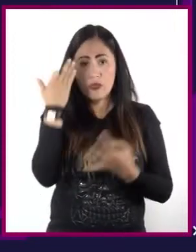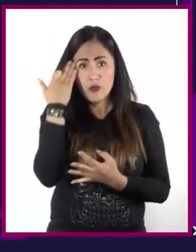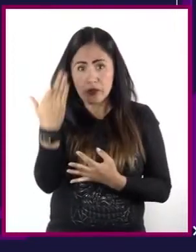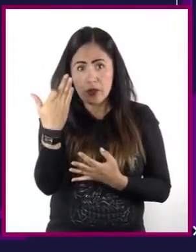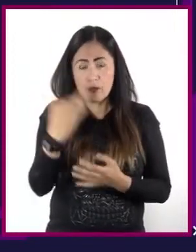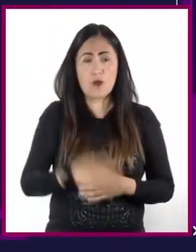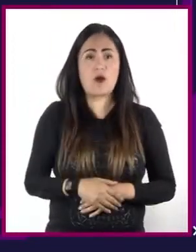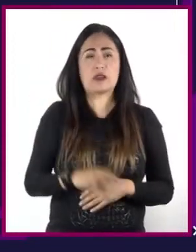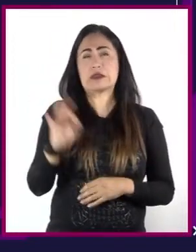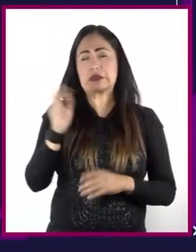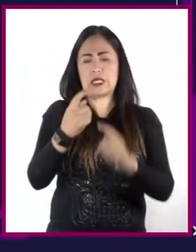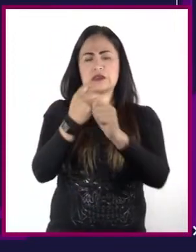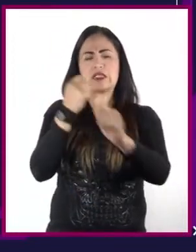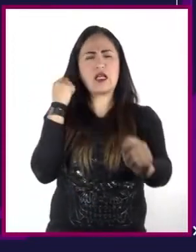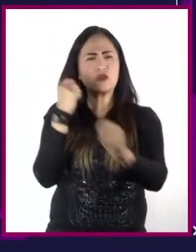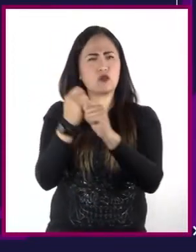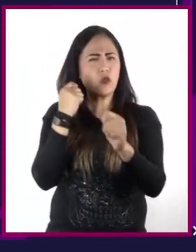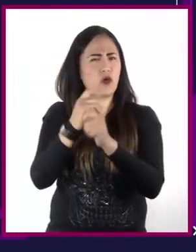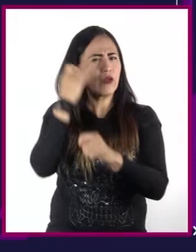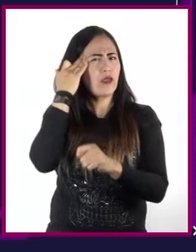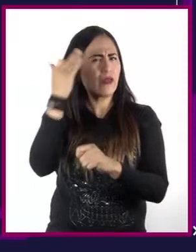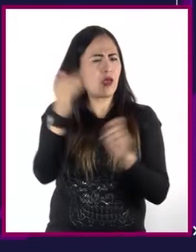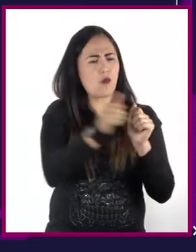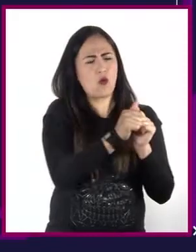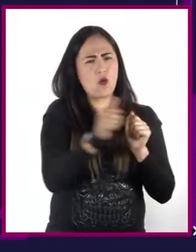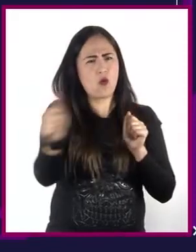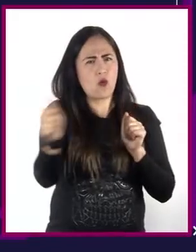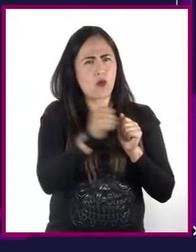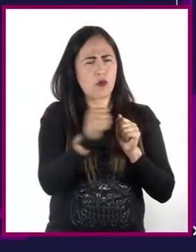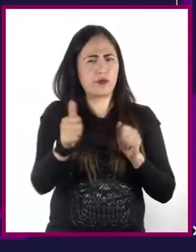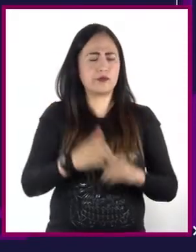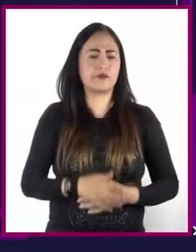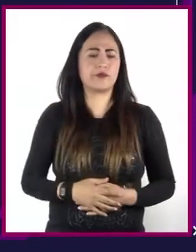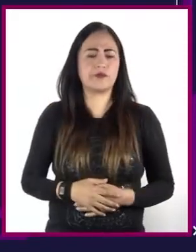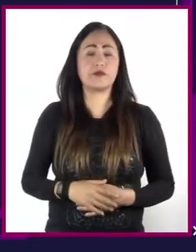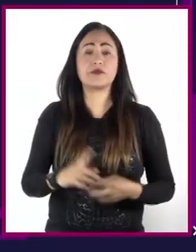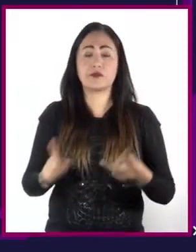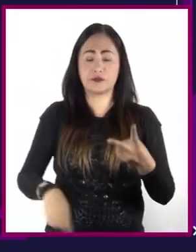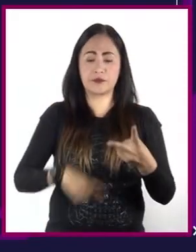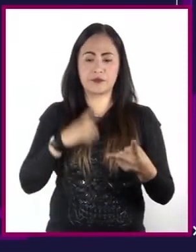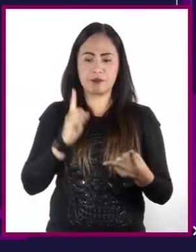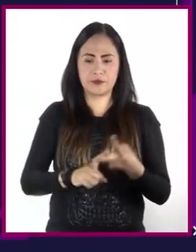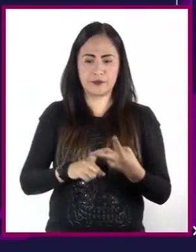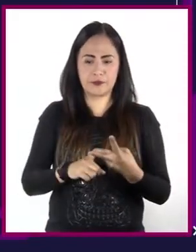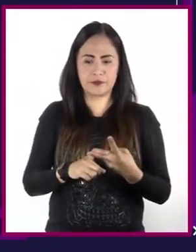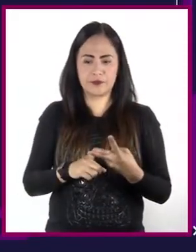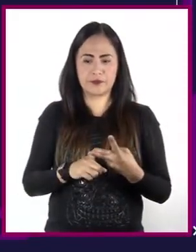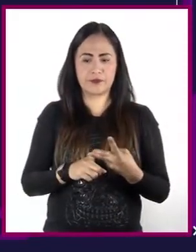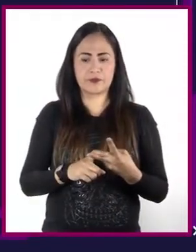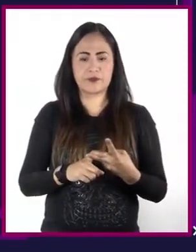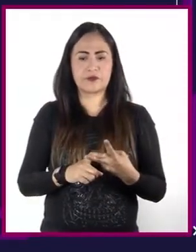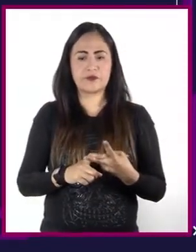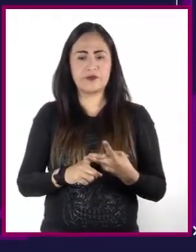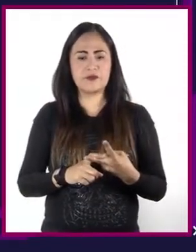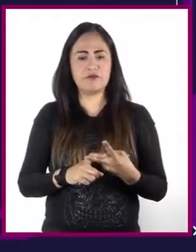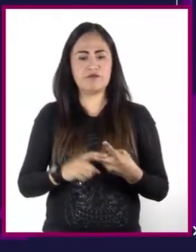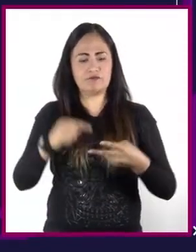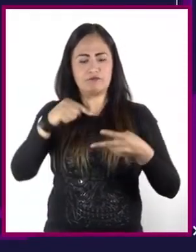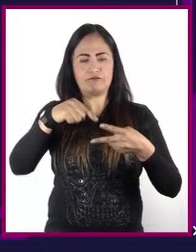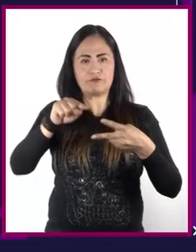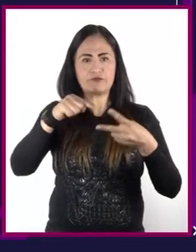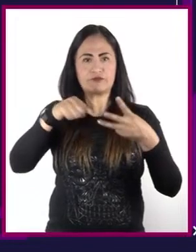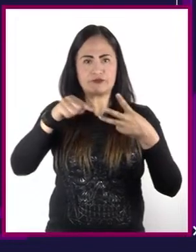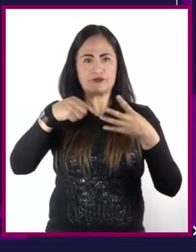y prevenir el transporte y el tiempo de traslado. 2. Preparar los requisitos de acceso